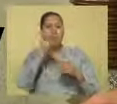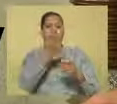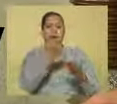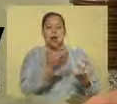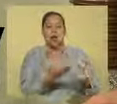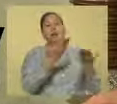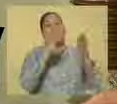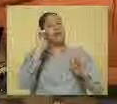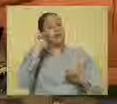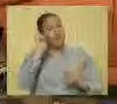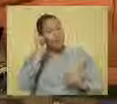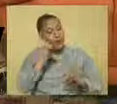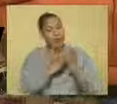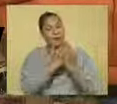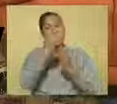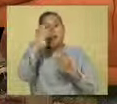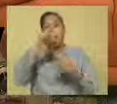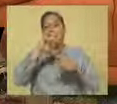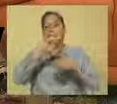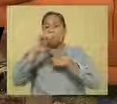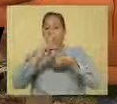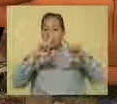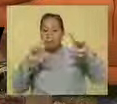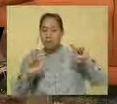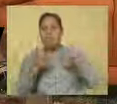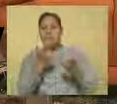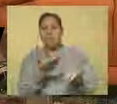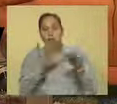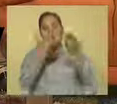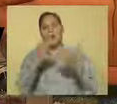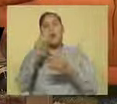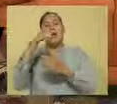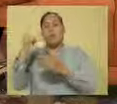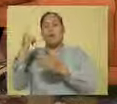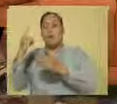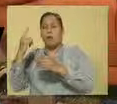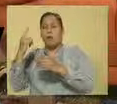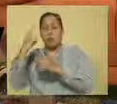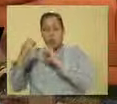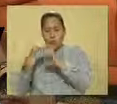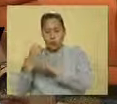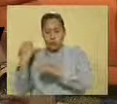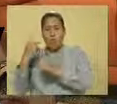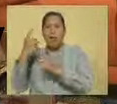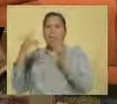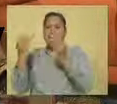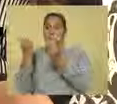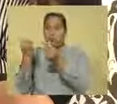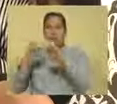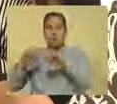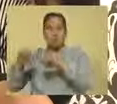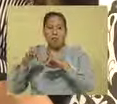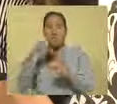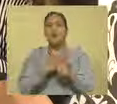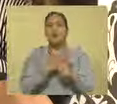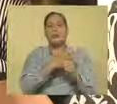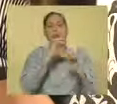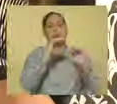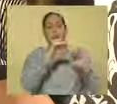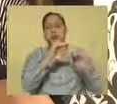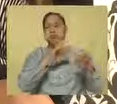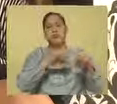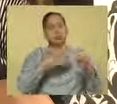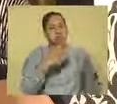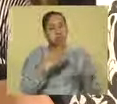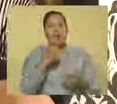sea fructuoso y sea por el bienestar de nuestro país, aunque sea la mitad de empleos que el año pasado, ¿no? Pues sí, desafortunadamente hay un grave rezago. Ojalá se